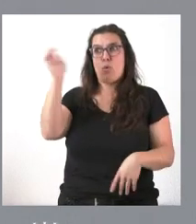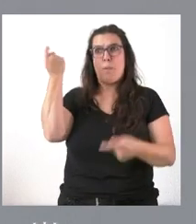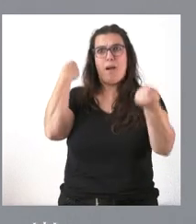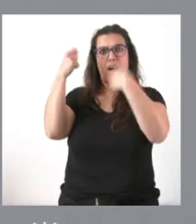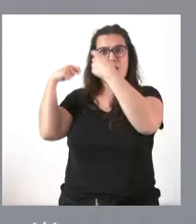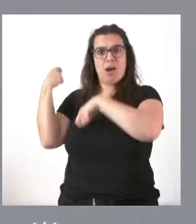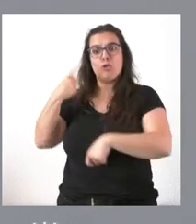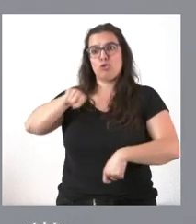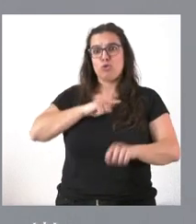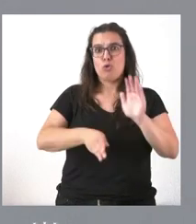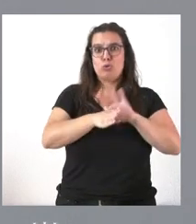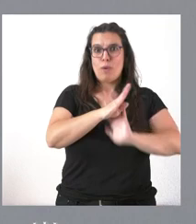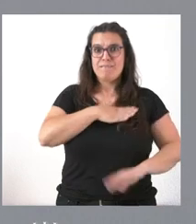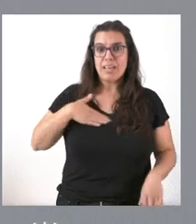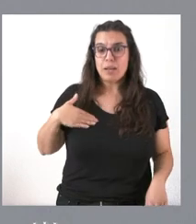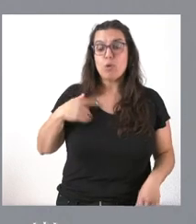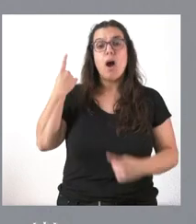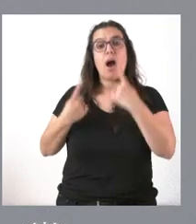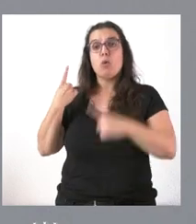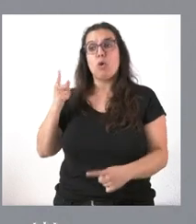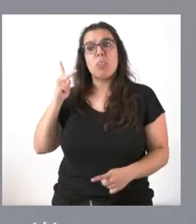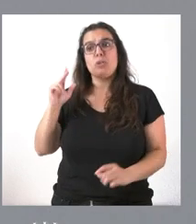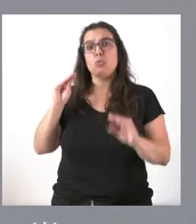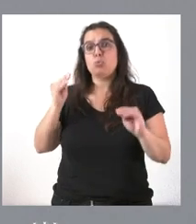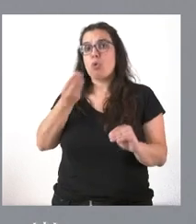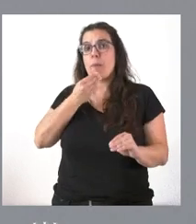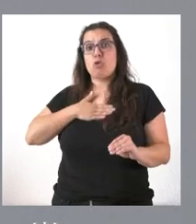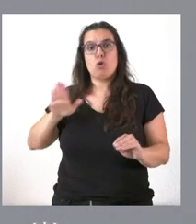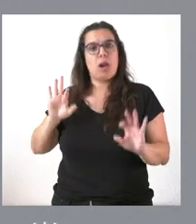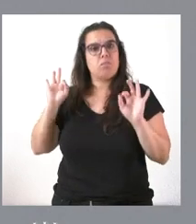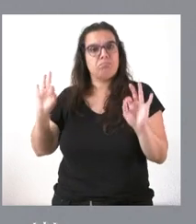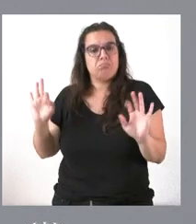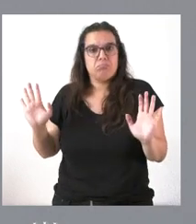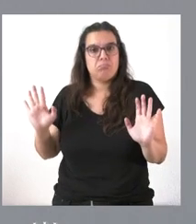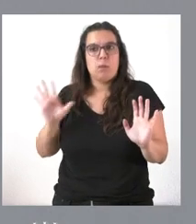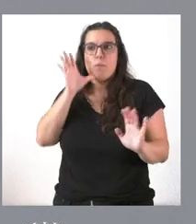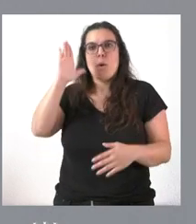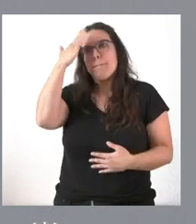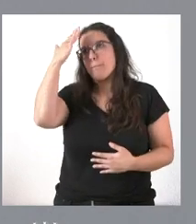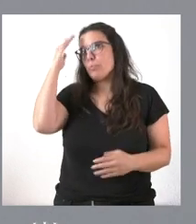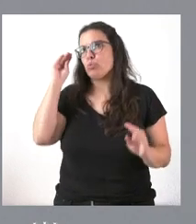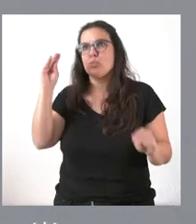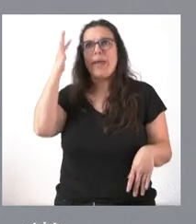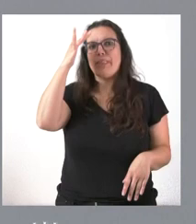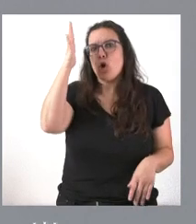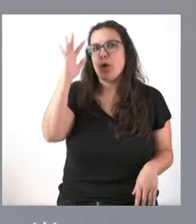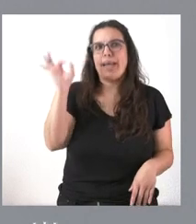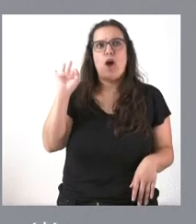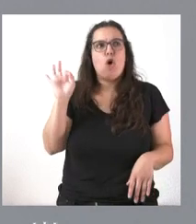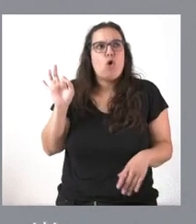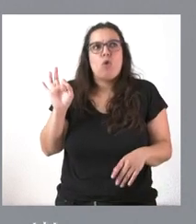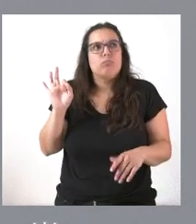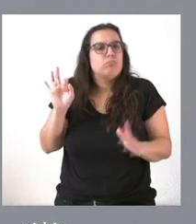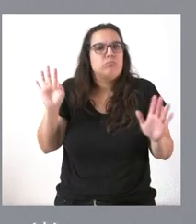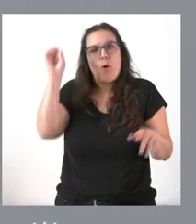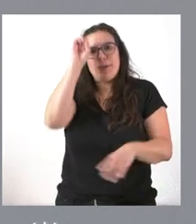que algunos están en el derecho de no querer consumir algunos productos porque va en contra de sus principios de su ideología o de su forma de ver la vida